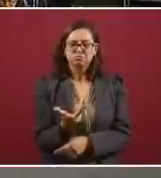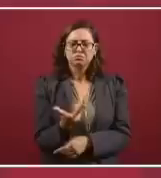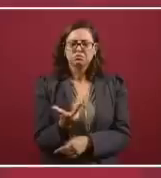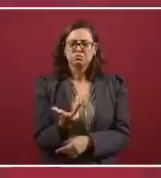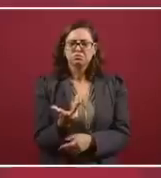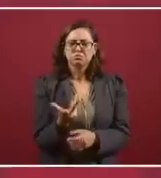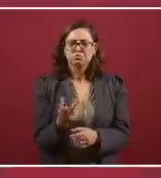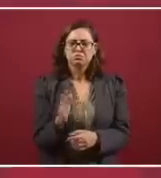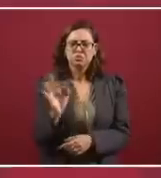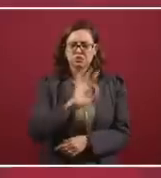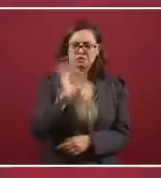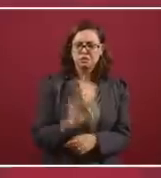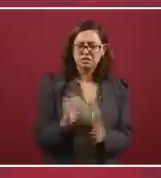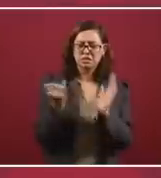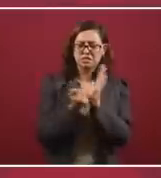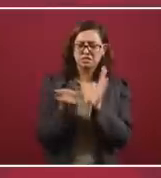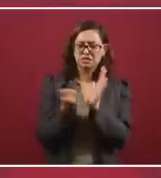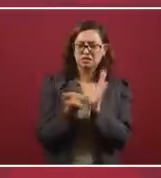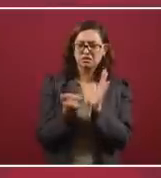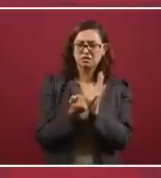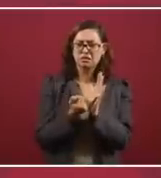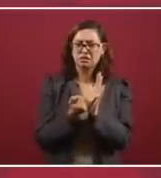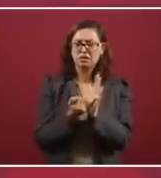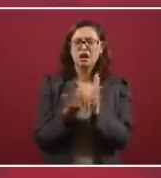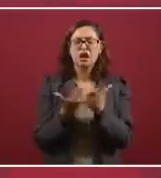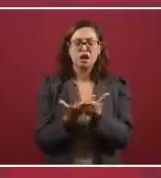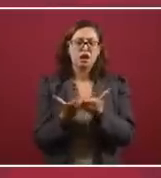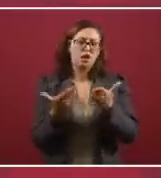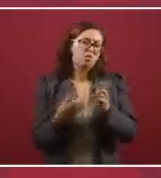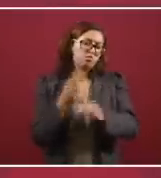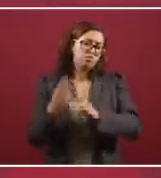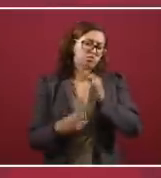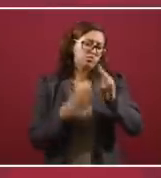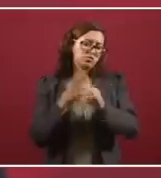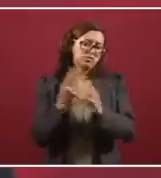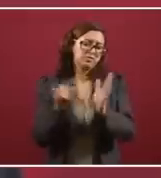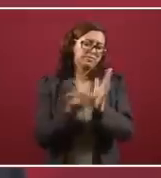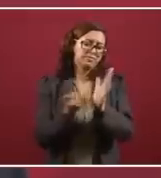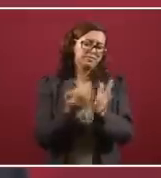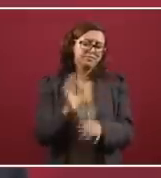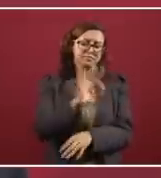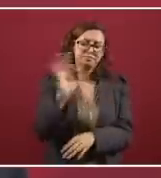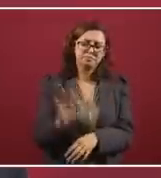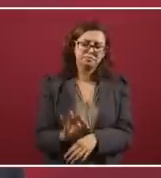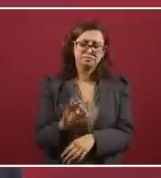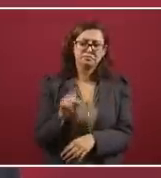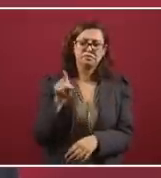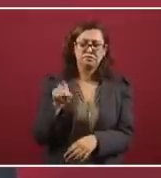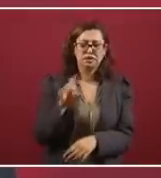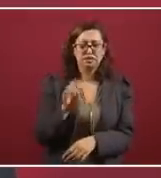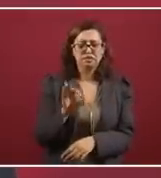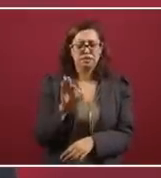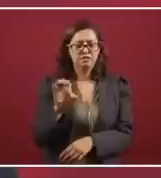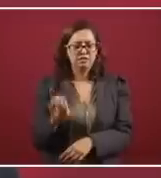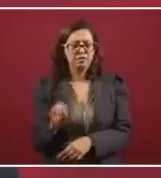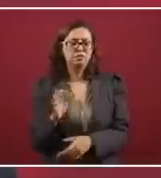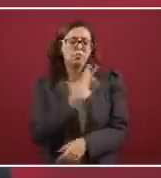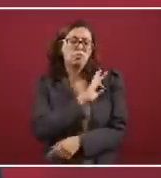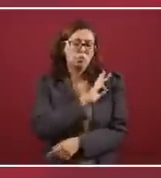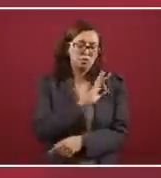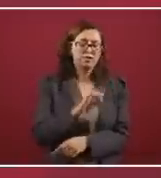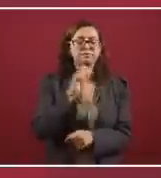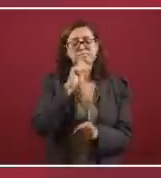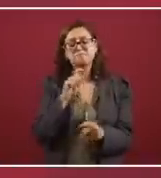dadas las tasas de interés bajas que hoy hay en los mercados mundiales, pueda tener un efecto también desde el punto de